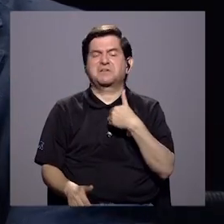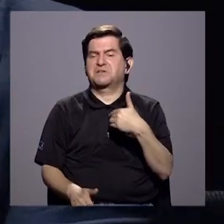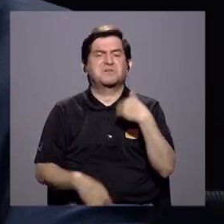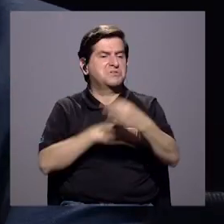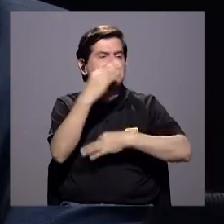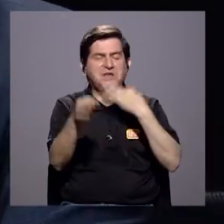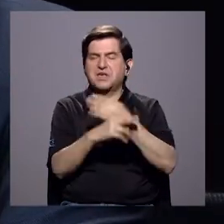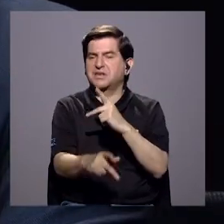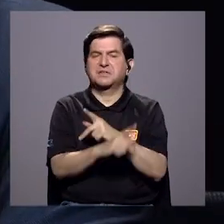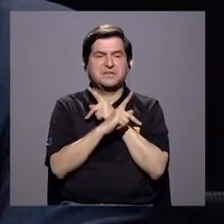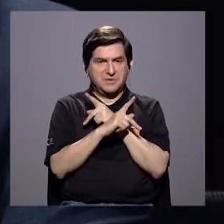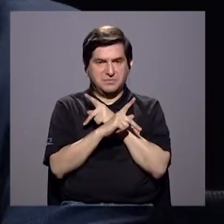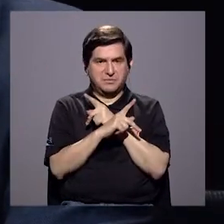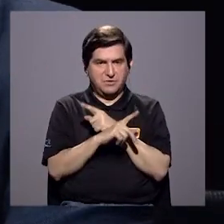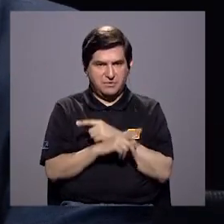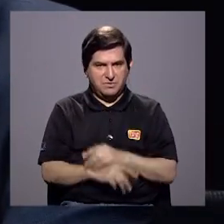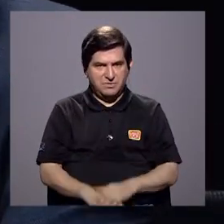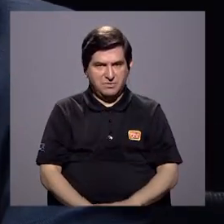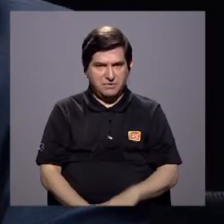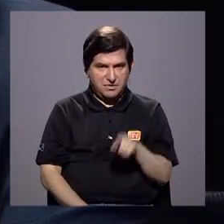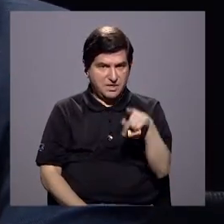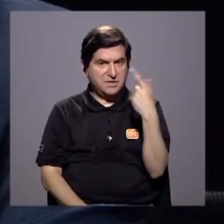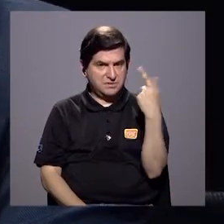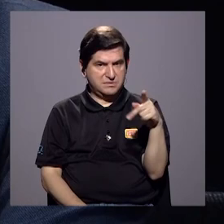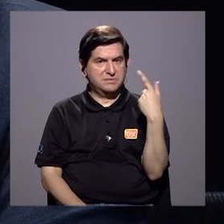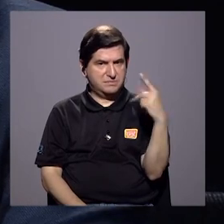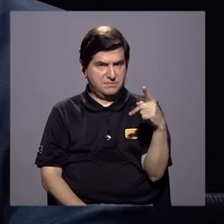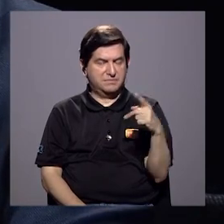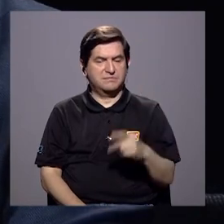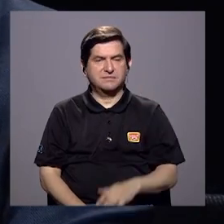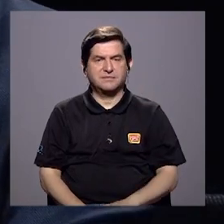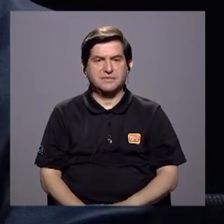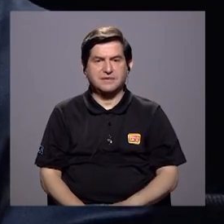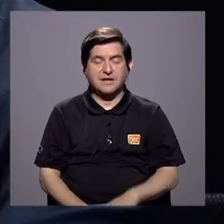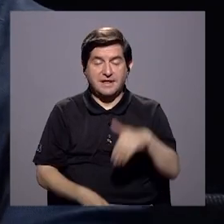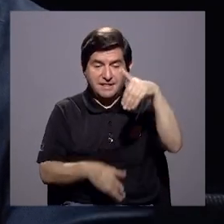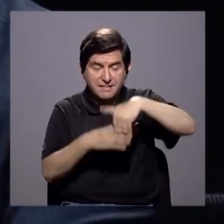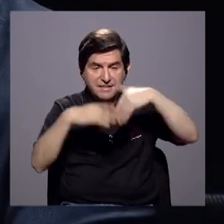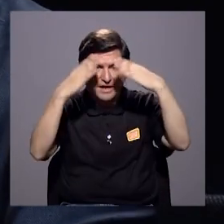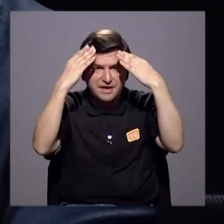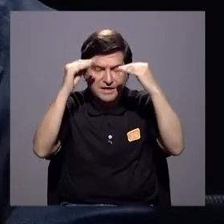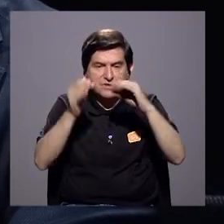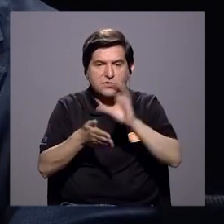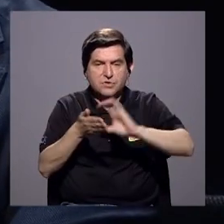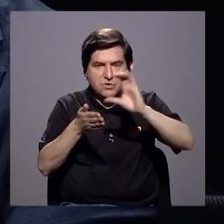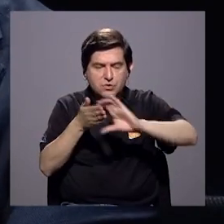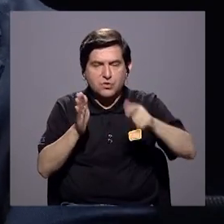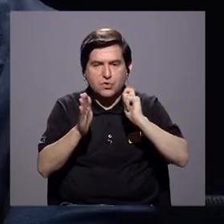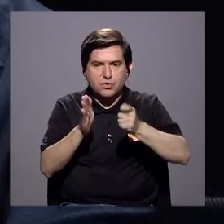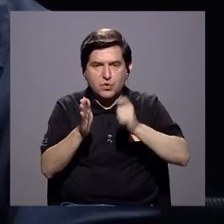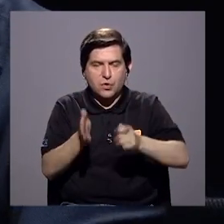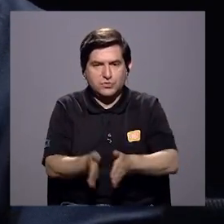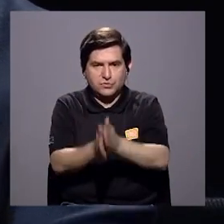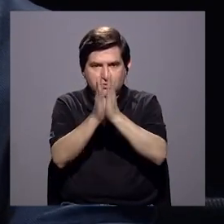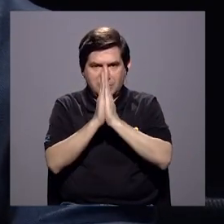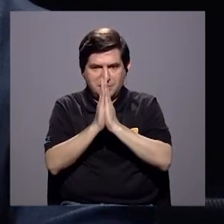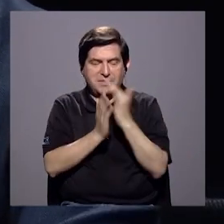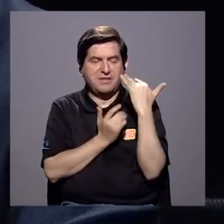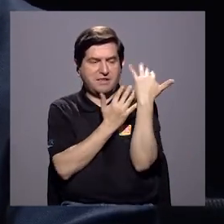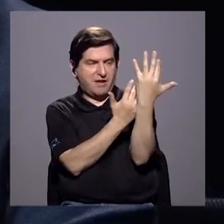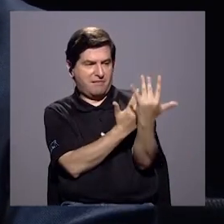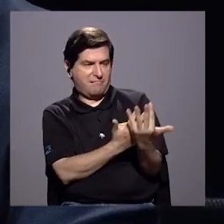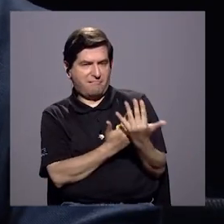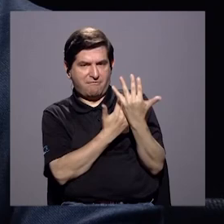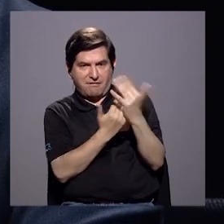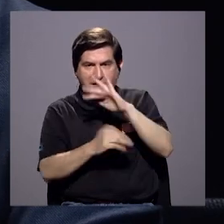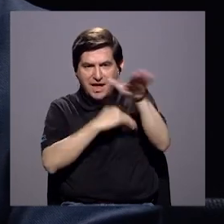no tiene ningún tipo de protección esto es muy peligroso y es por eso que dentro del informe al colegio abogados se solicita una moratoria